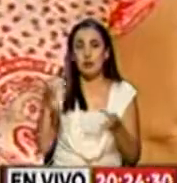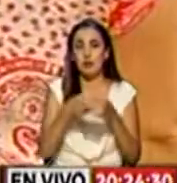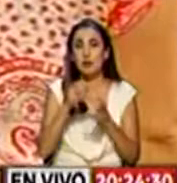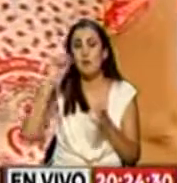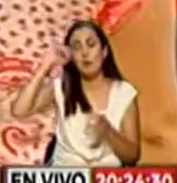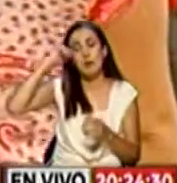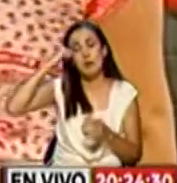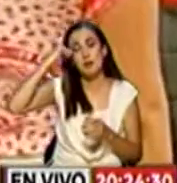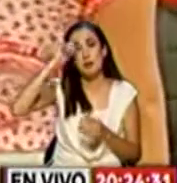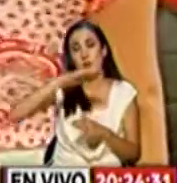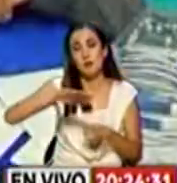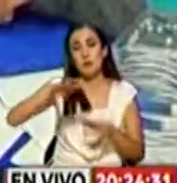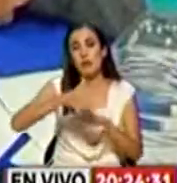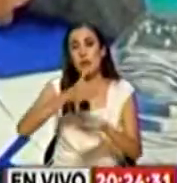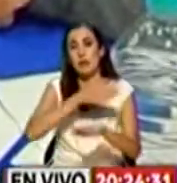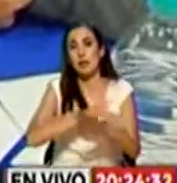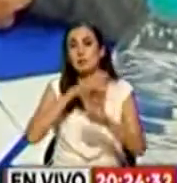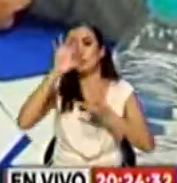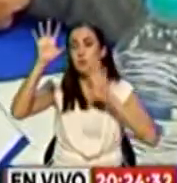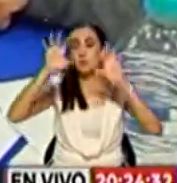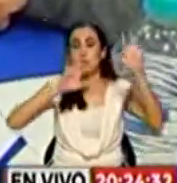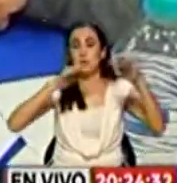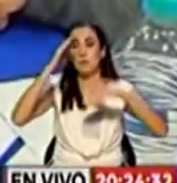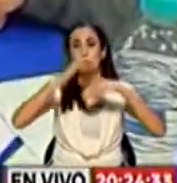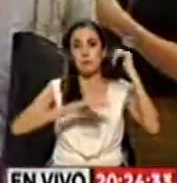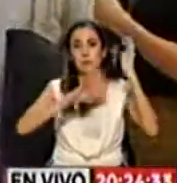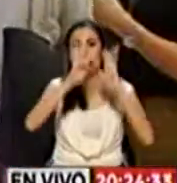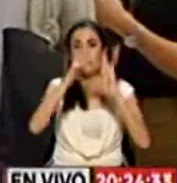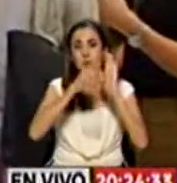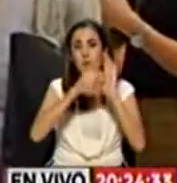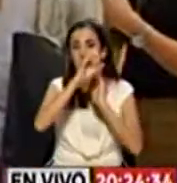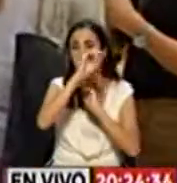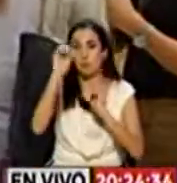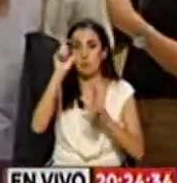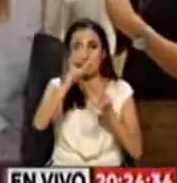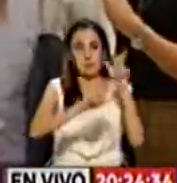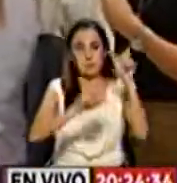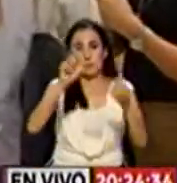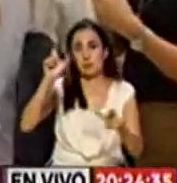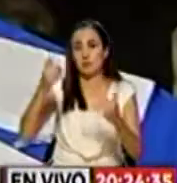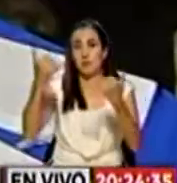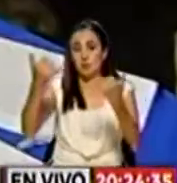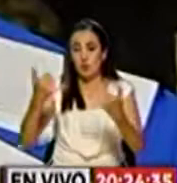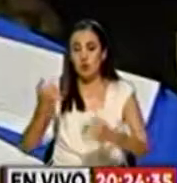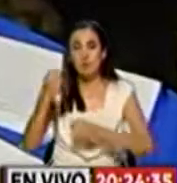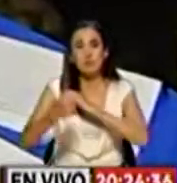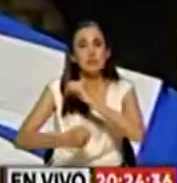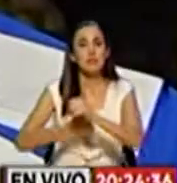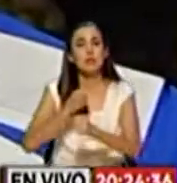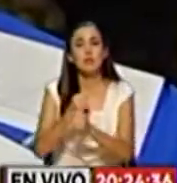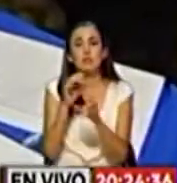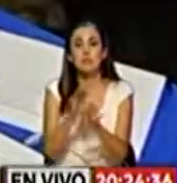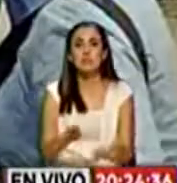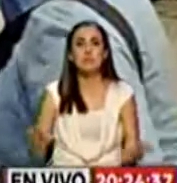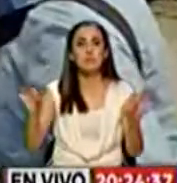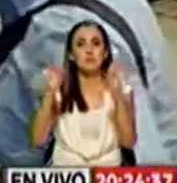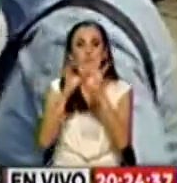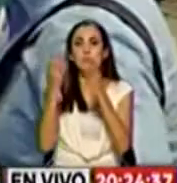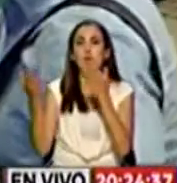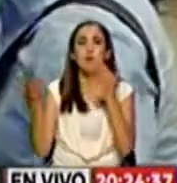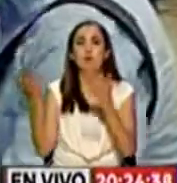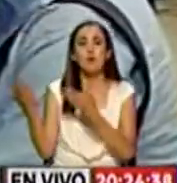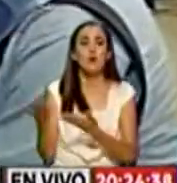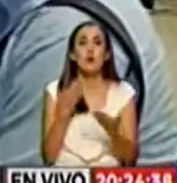en la feria anterior más de 4.000 ciudadanos fueron contratados. Dijo que este año la idea es impulsar programas como